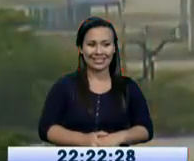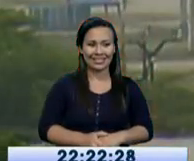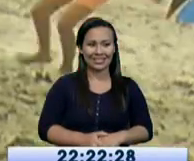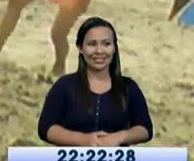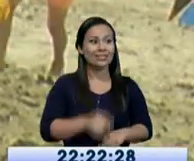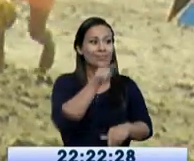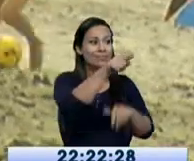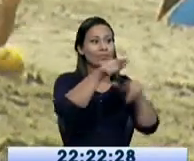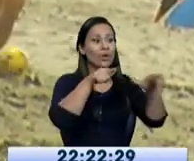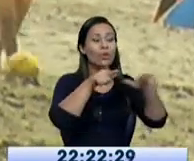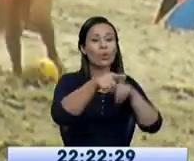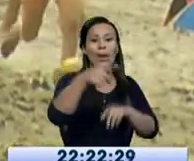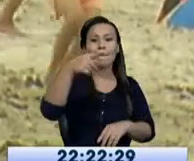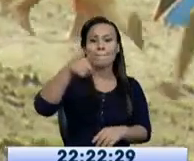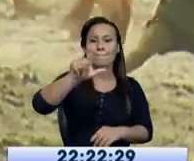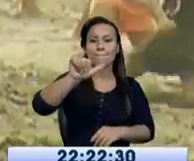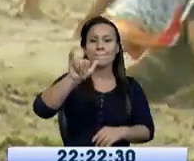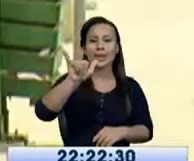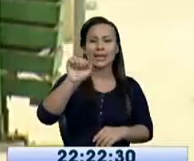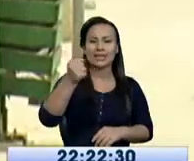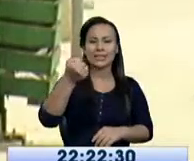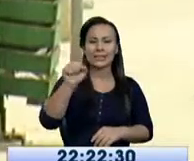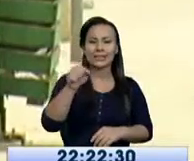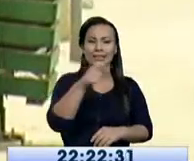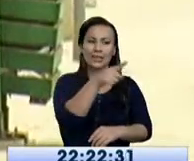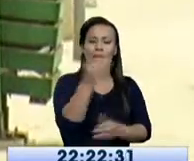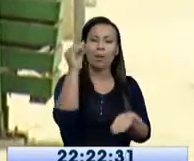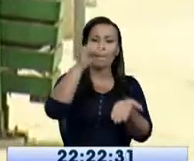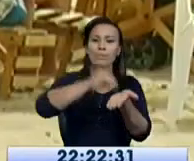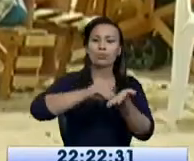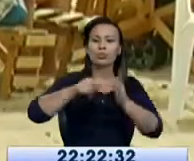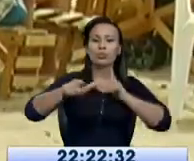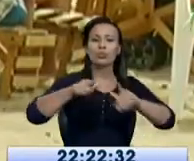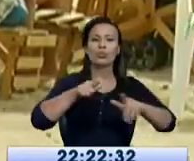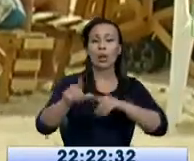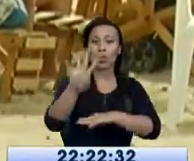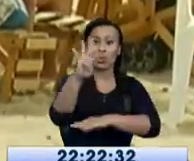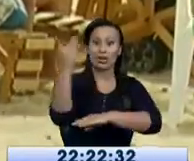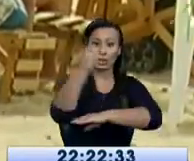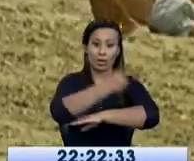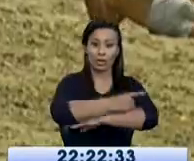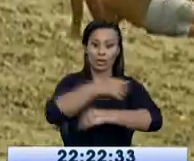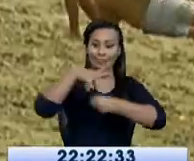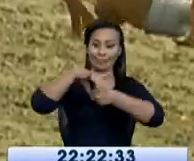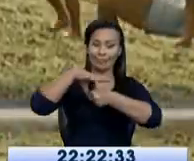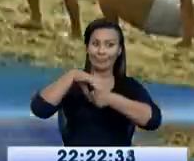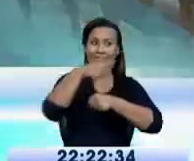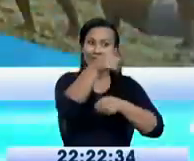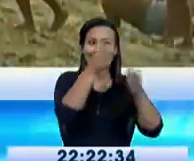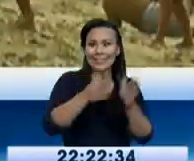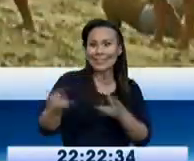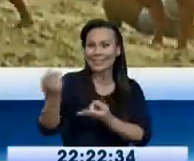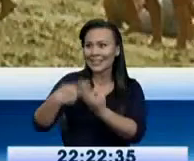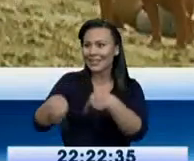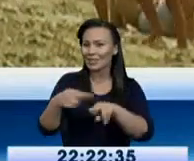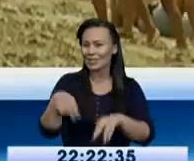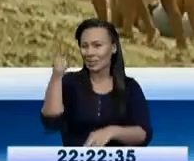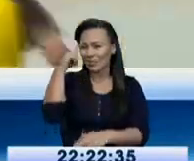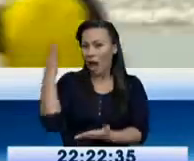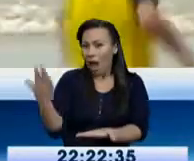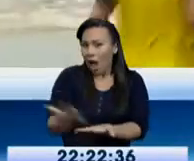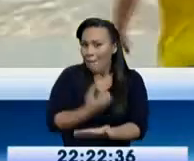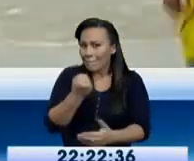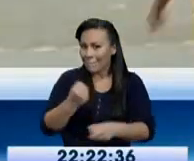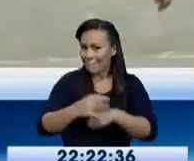El sector comercial de General Villamil tiene puesta su atención en los próximos 4 días de fin de semana y feriado para sacarle el